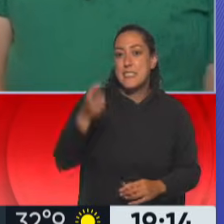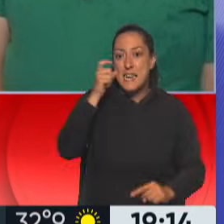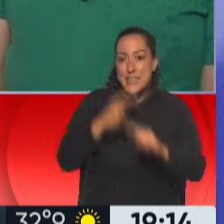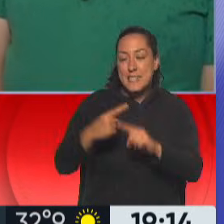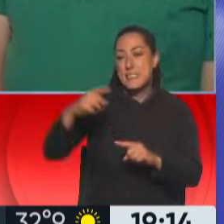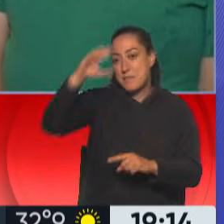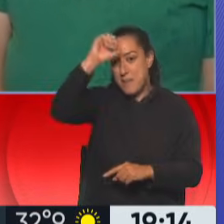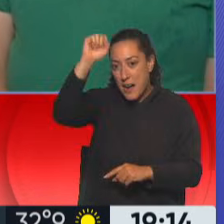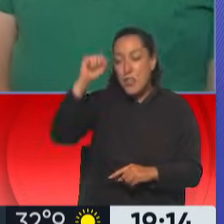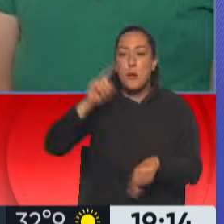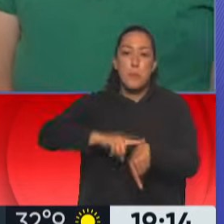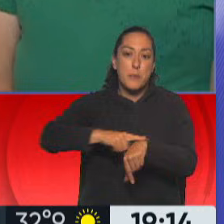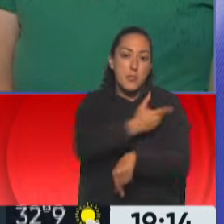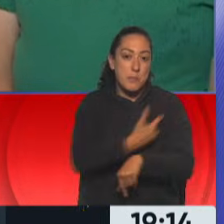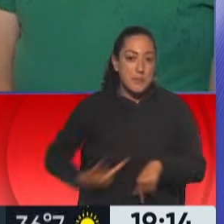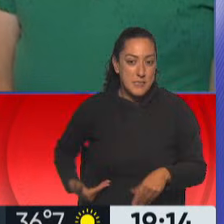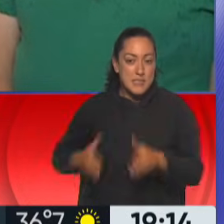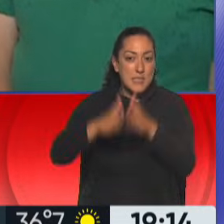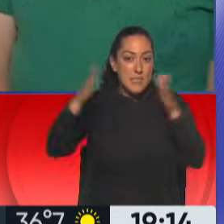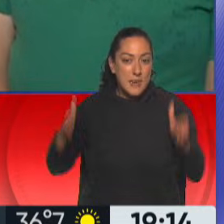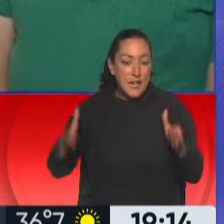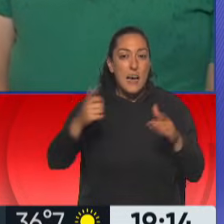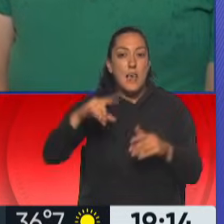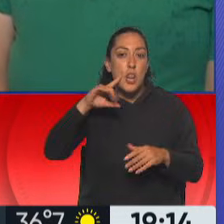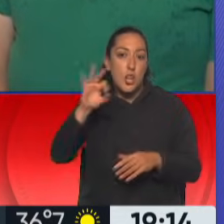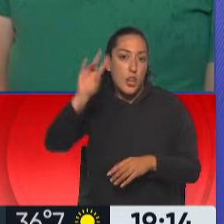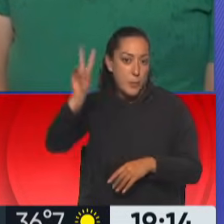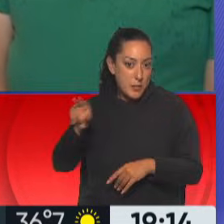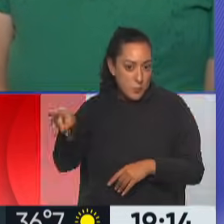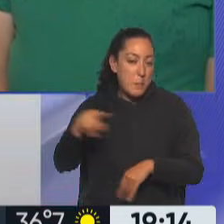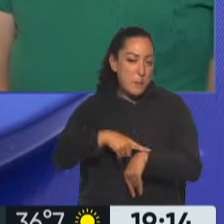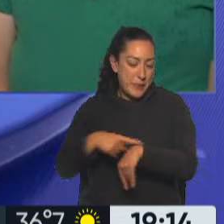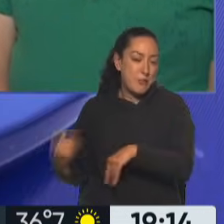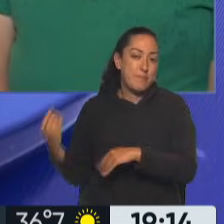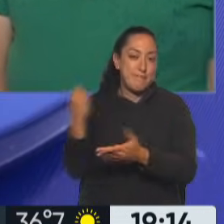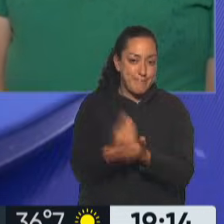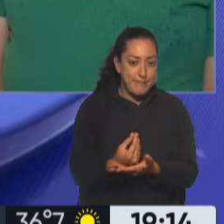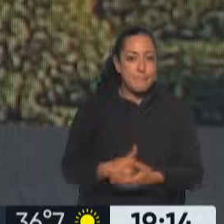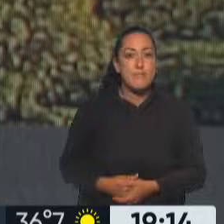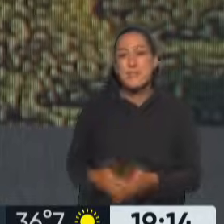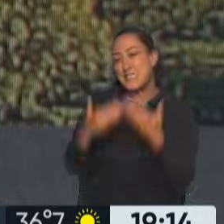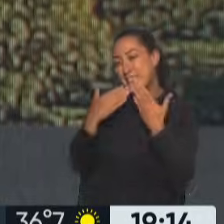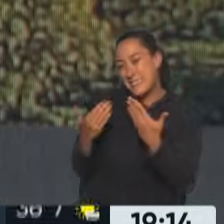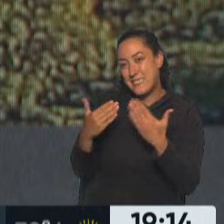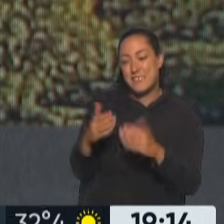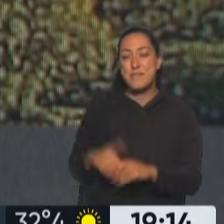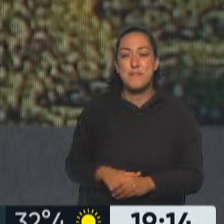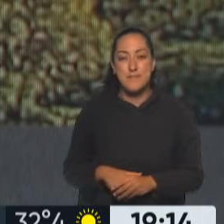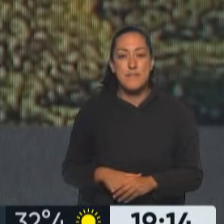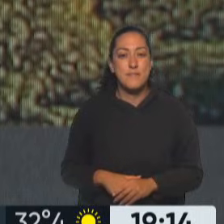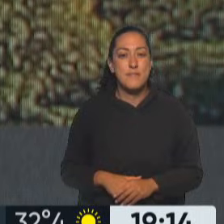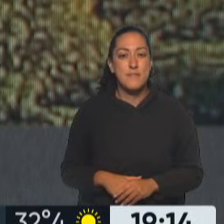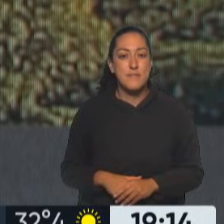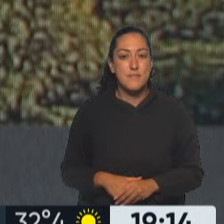el exilio durante la presidencia alterna de Juan Guaidó de Venezuela. Ustedes. Gracias, Gastón. Hasta luego. Y ahora nosotros vamos a